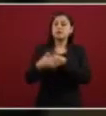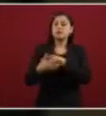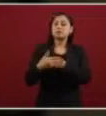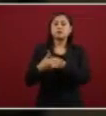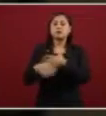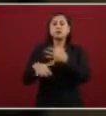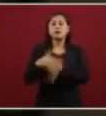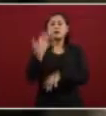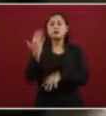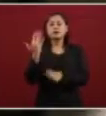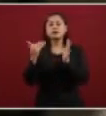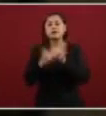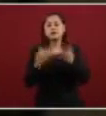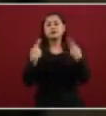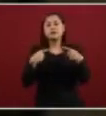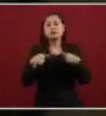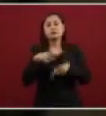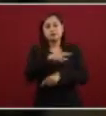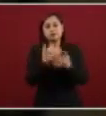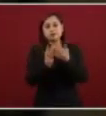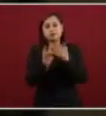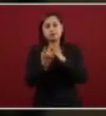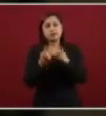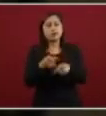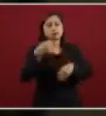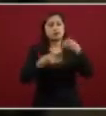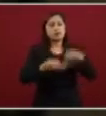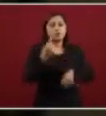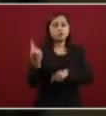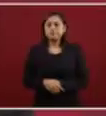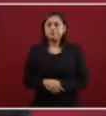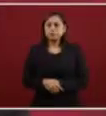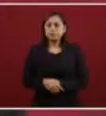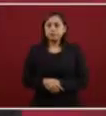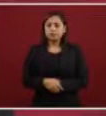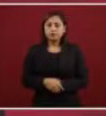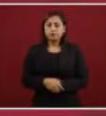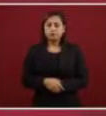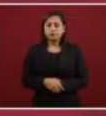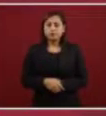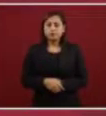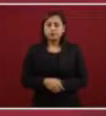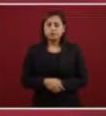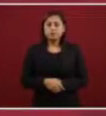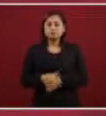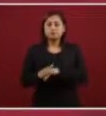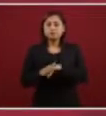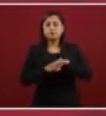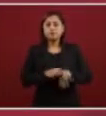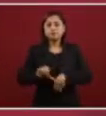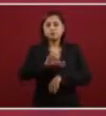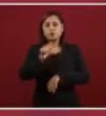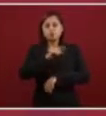político o un procedimiento en los eeuu no hay dinero tampoco dice el gobierno del estado acerca de los